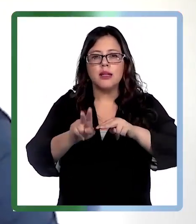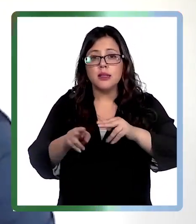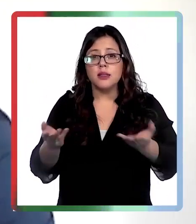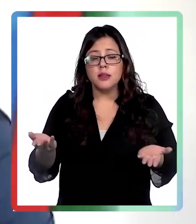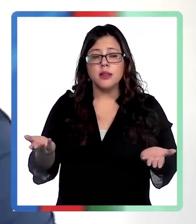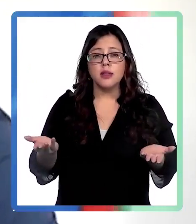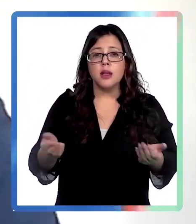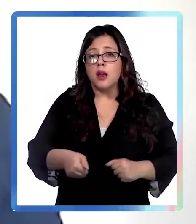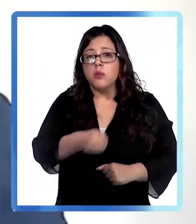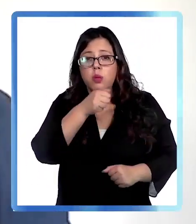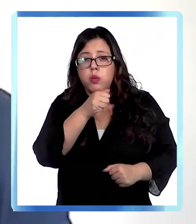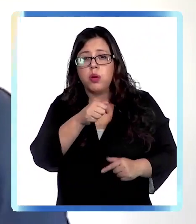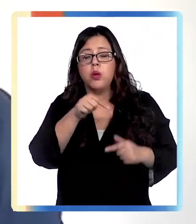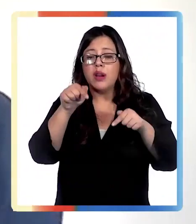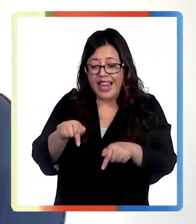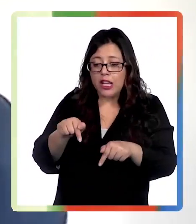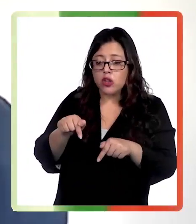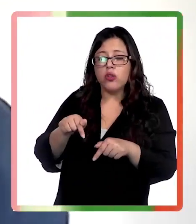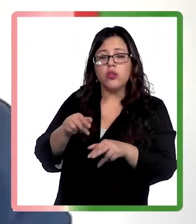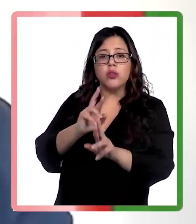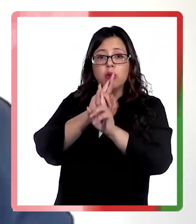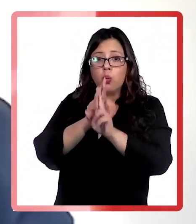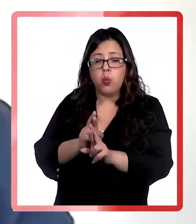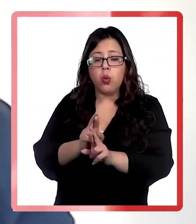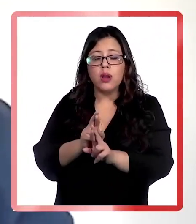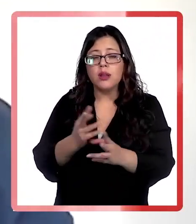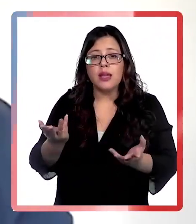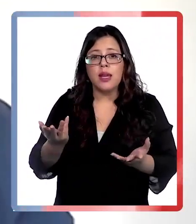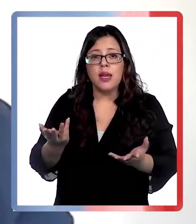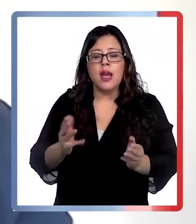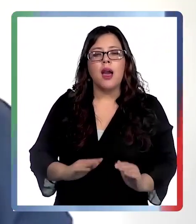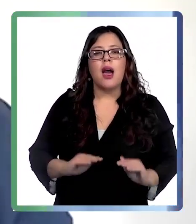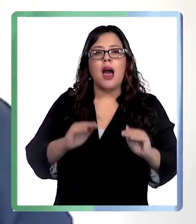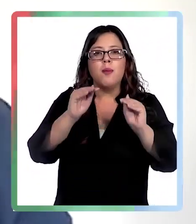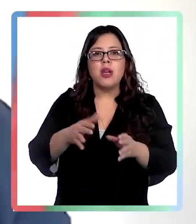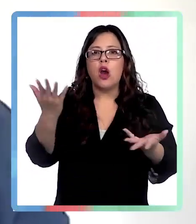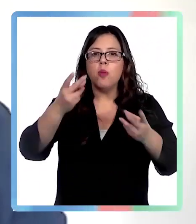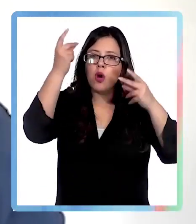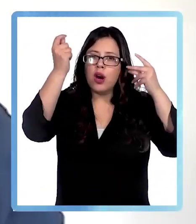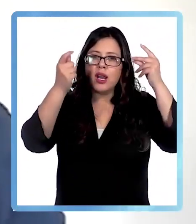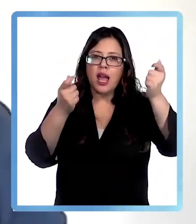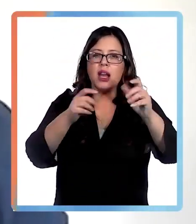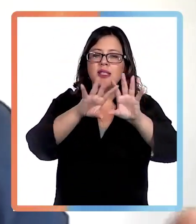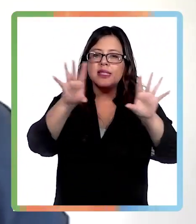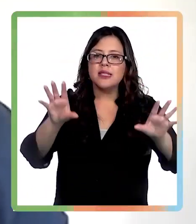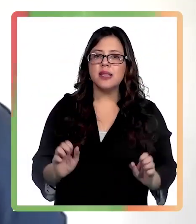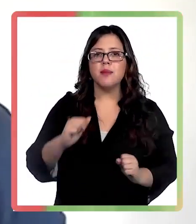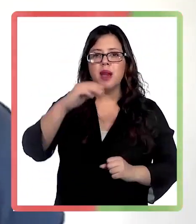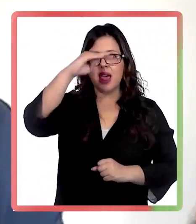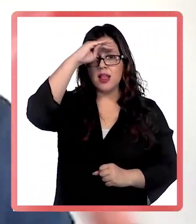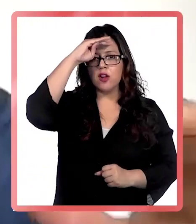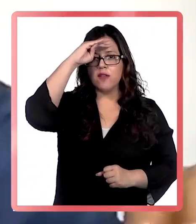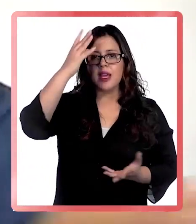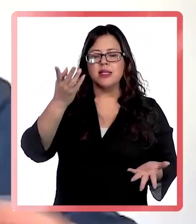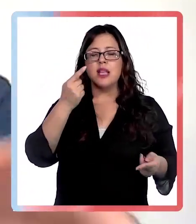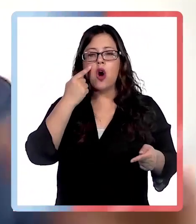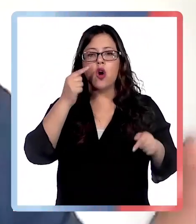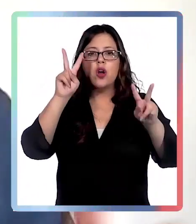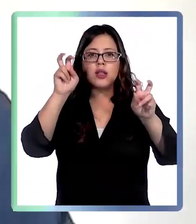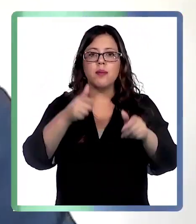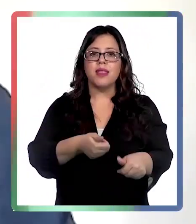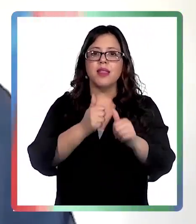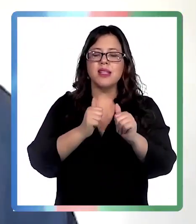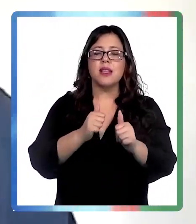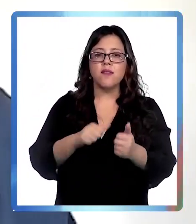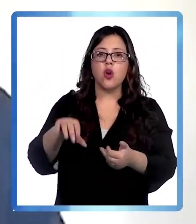han hecho mediáticamente, nuestra apuesta va precisamente por apoyar cómo crear un sistema de confianza, entendiéndolo en este